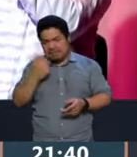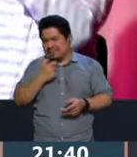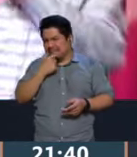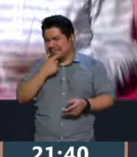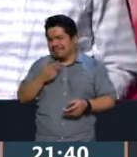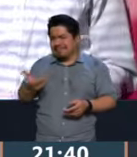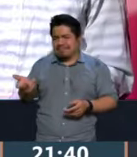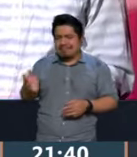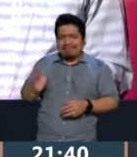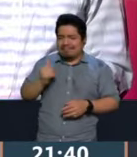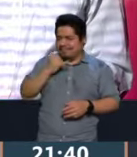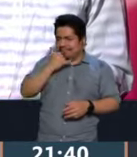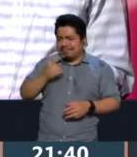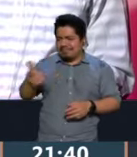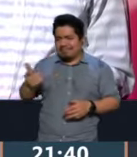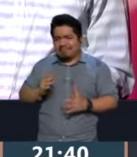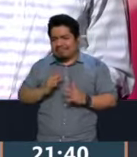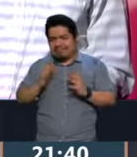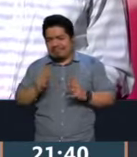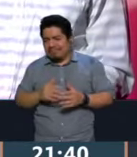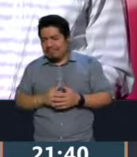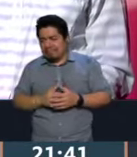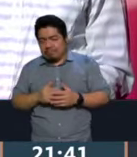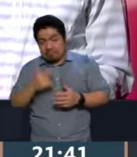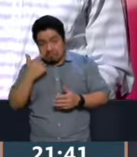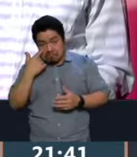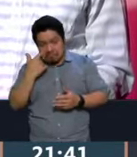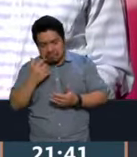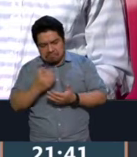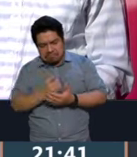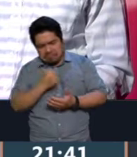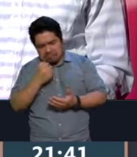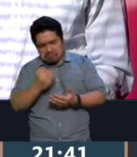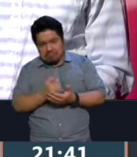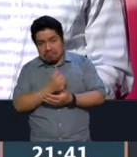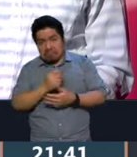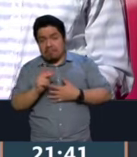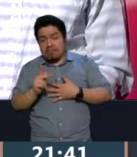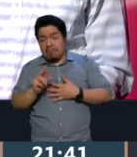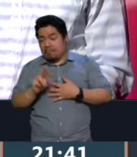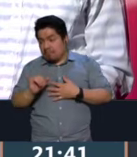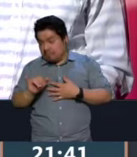parece sorprendente es que hemos logrado que el PRI,